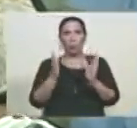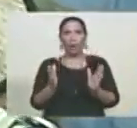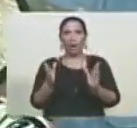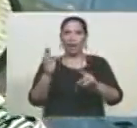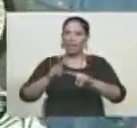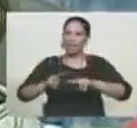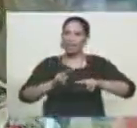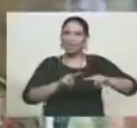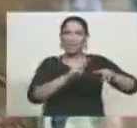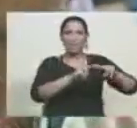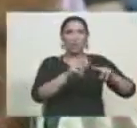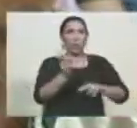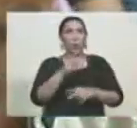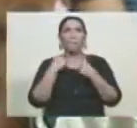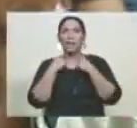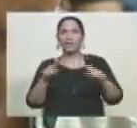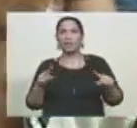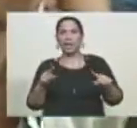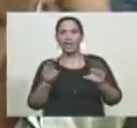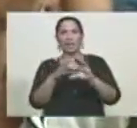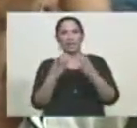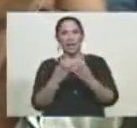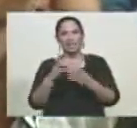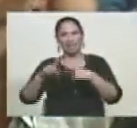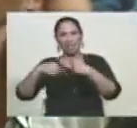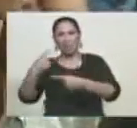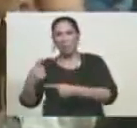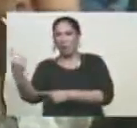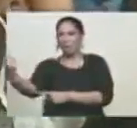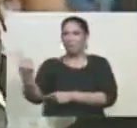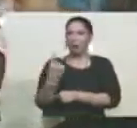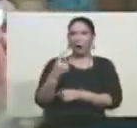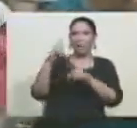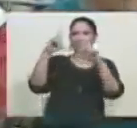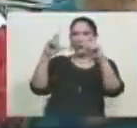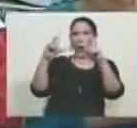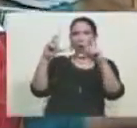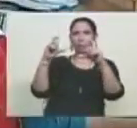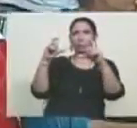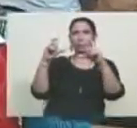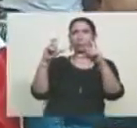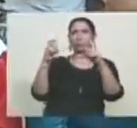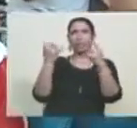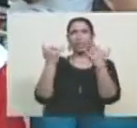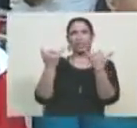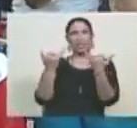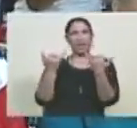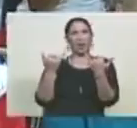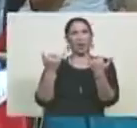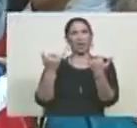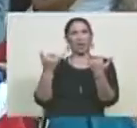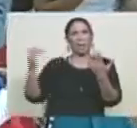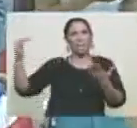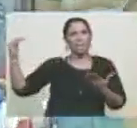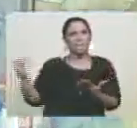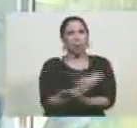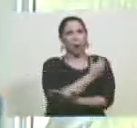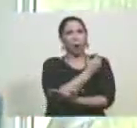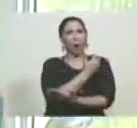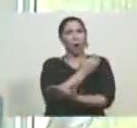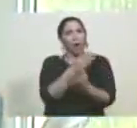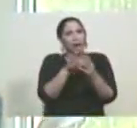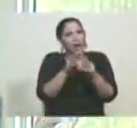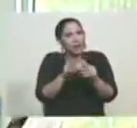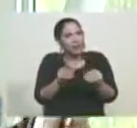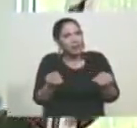niños no perdieran clases, y luego vino un muérgano y sacó una fotografía, y ahora se nos pretende despojar de la